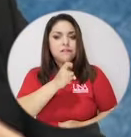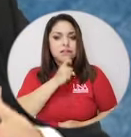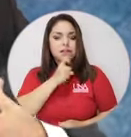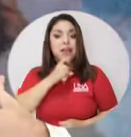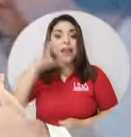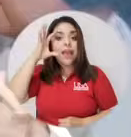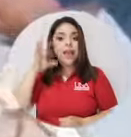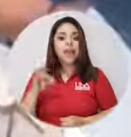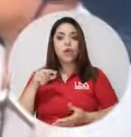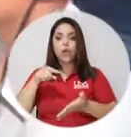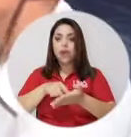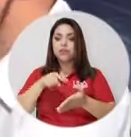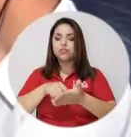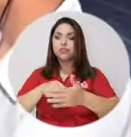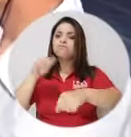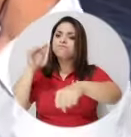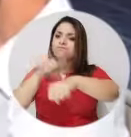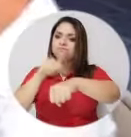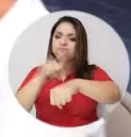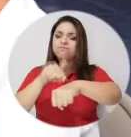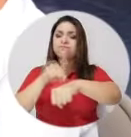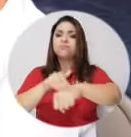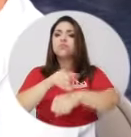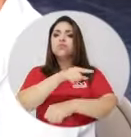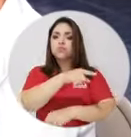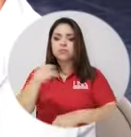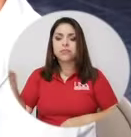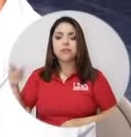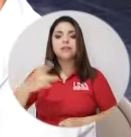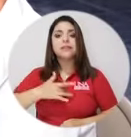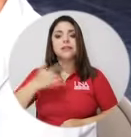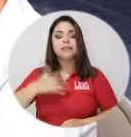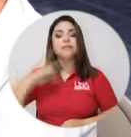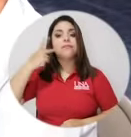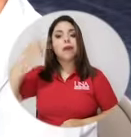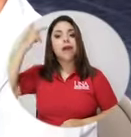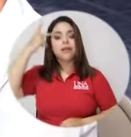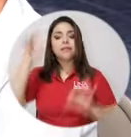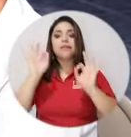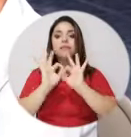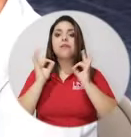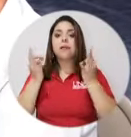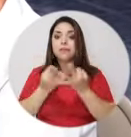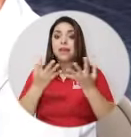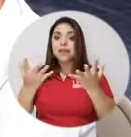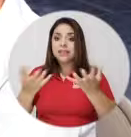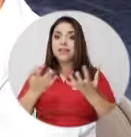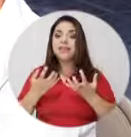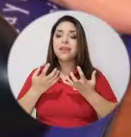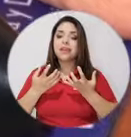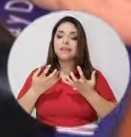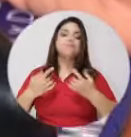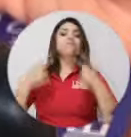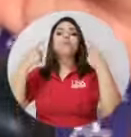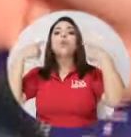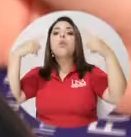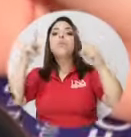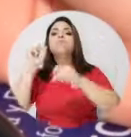ser un llamado en el sentido de decir, ok, si queremos enfrentar los retos del siglo XXI